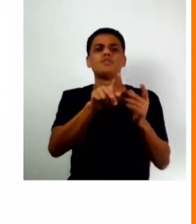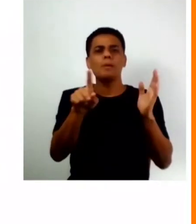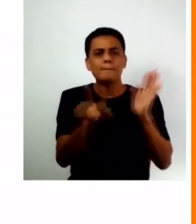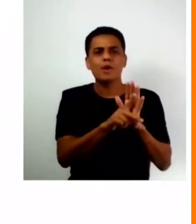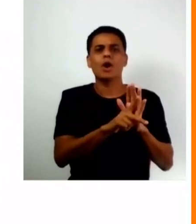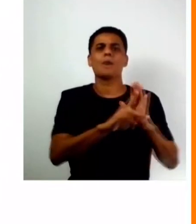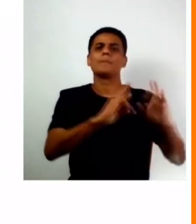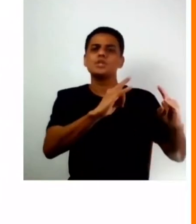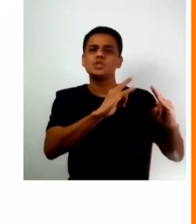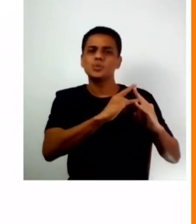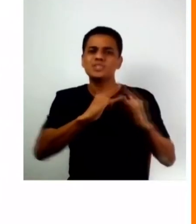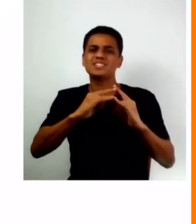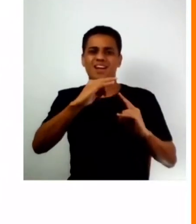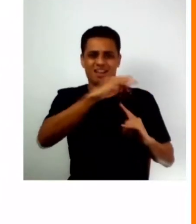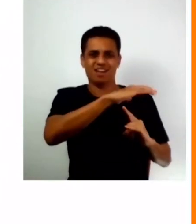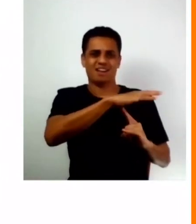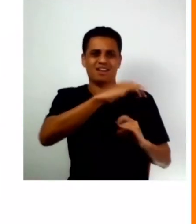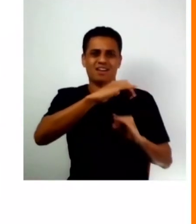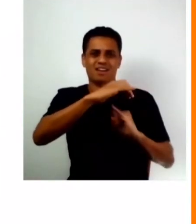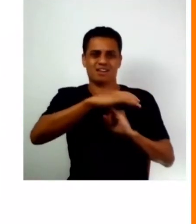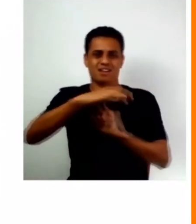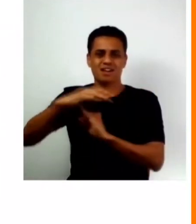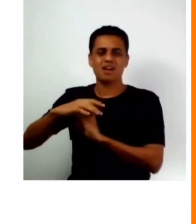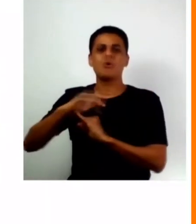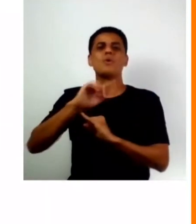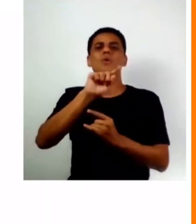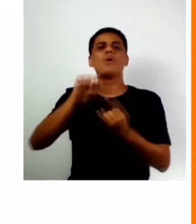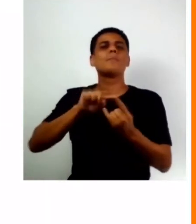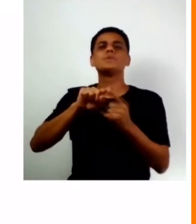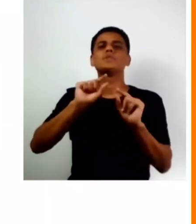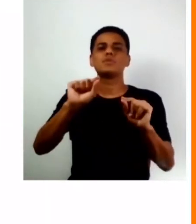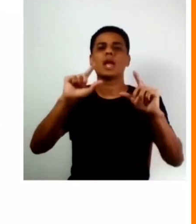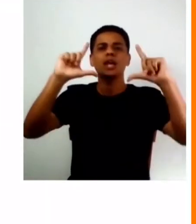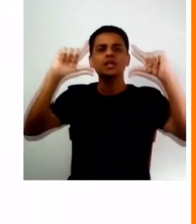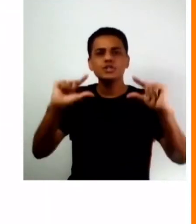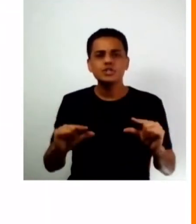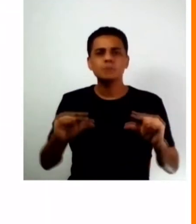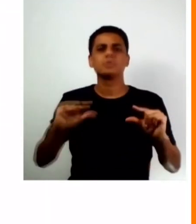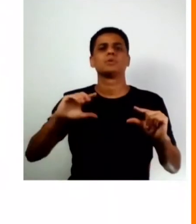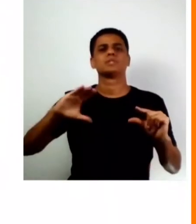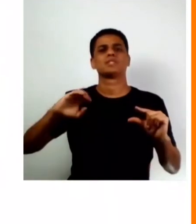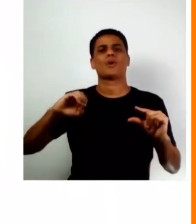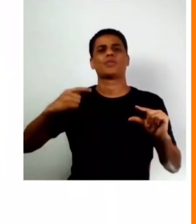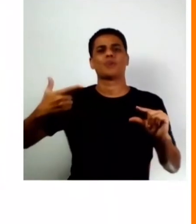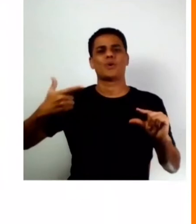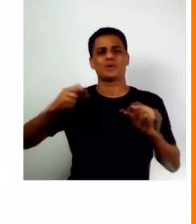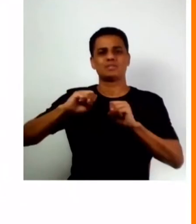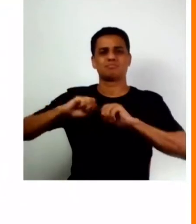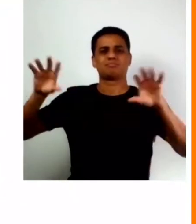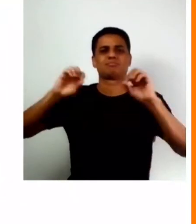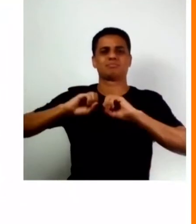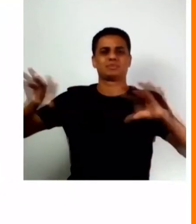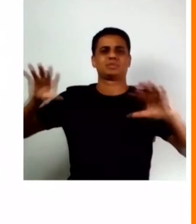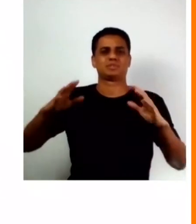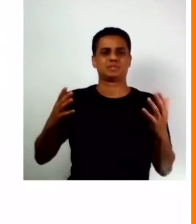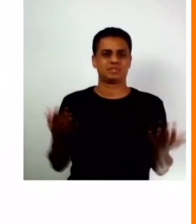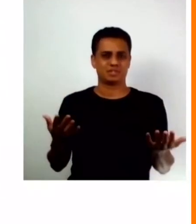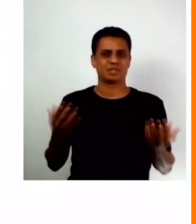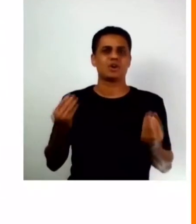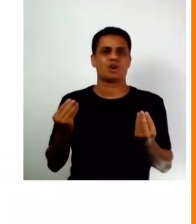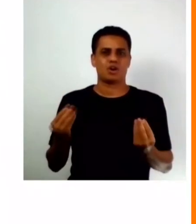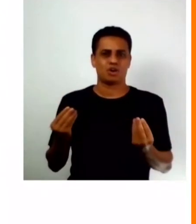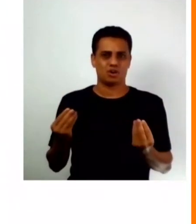emisión de carbono en nuestro planeta e temos formas de hacerlo de esta